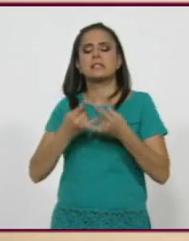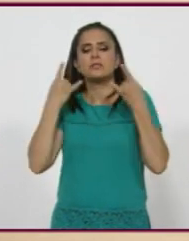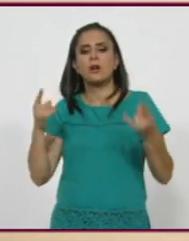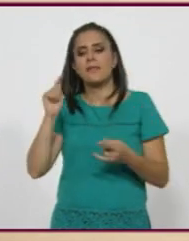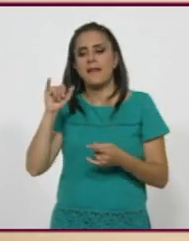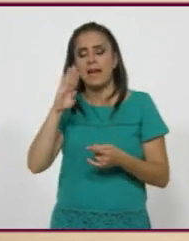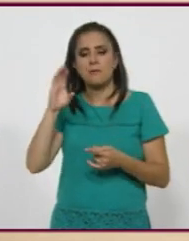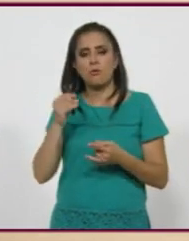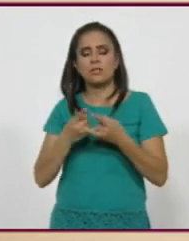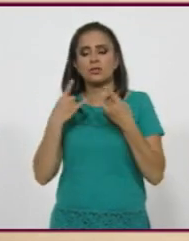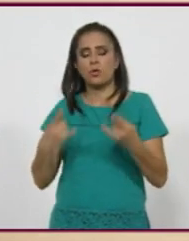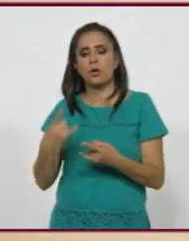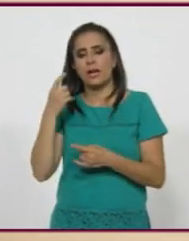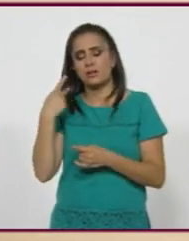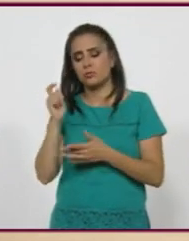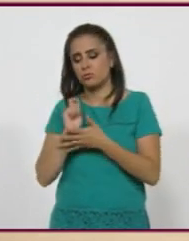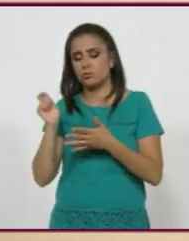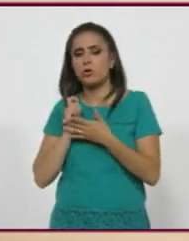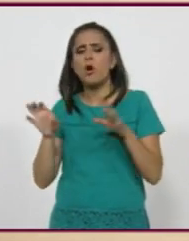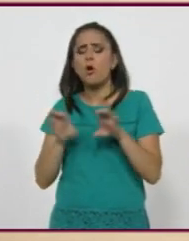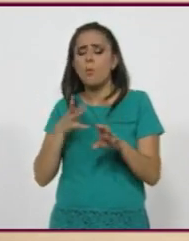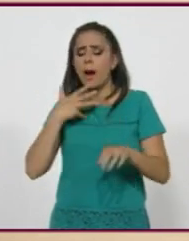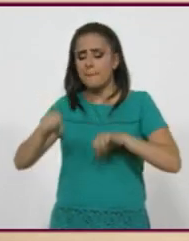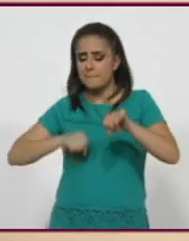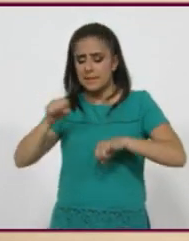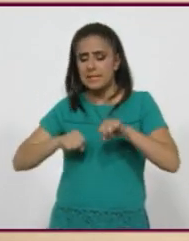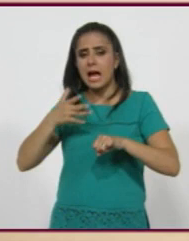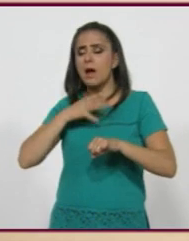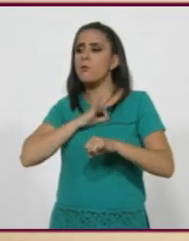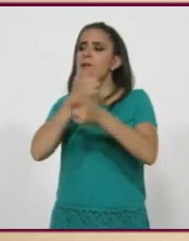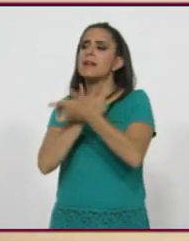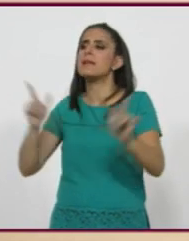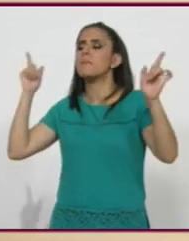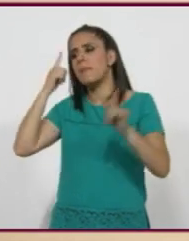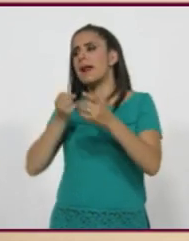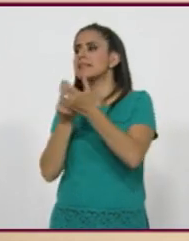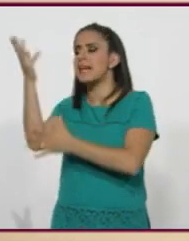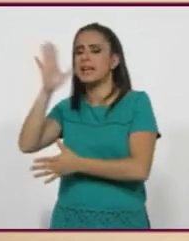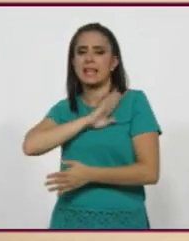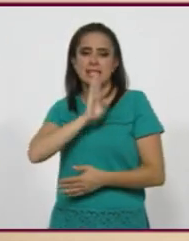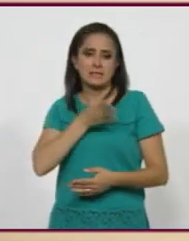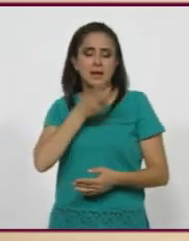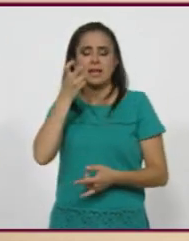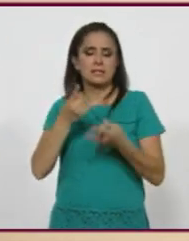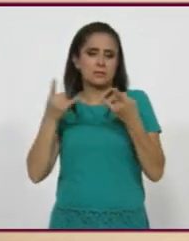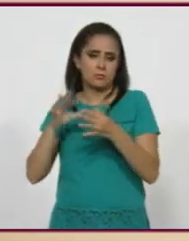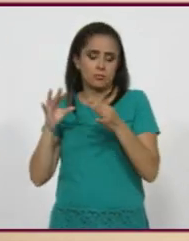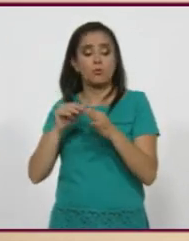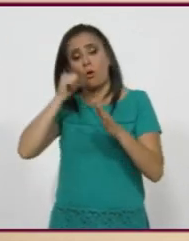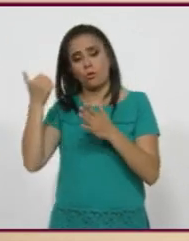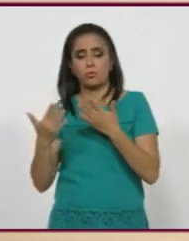Taibo I, cómo por medio de una bicicleta encuentra la libertad al salirse de España. Ahí lo cuenta con detalle. Y en el otro